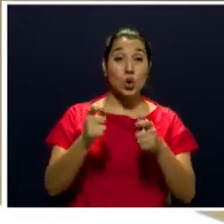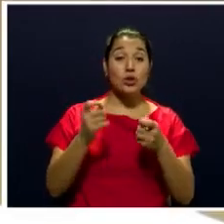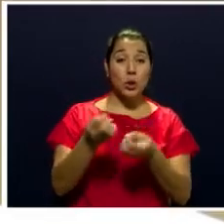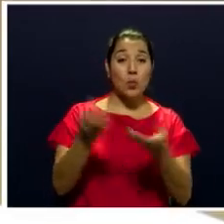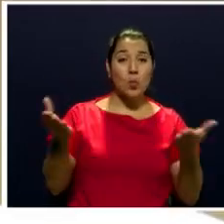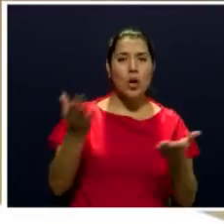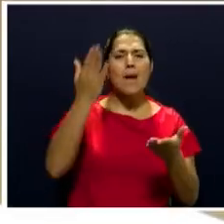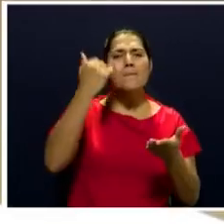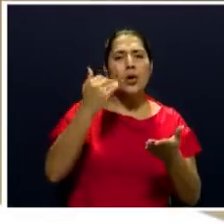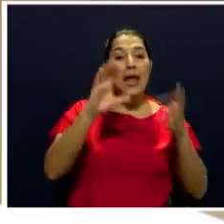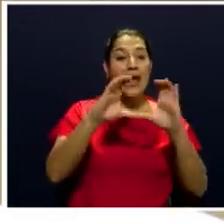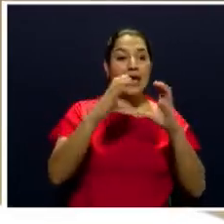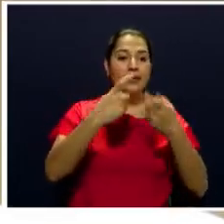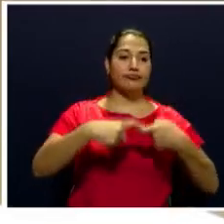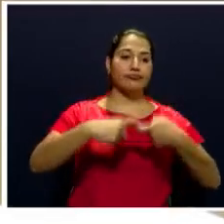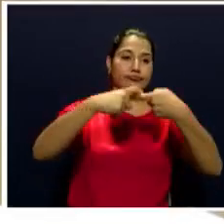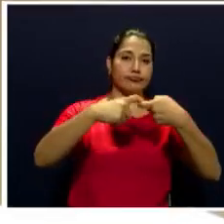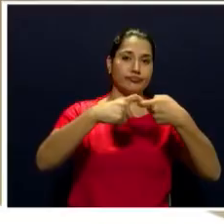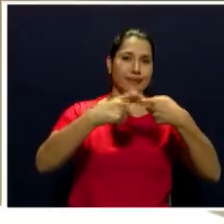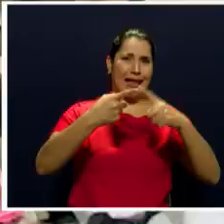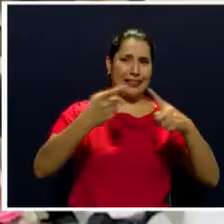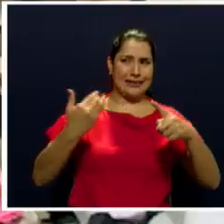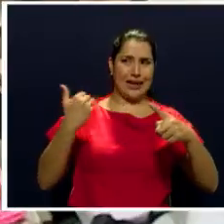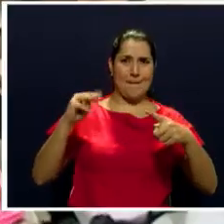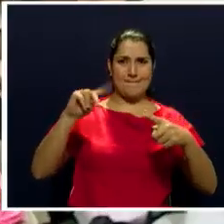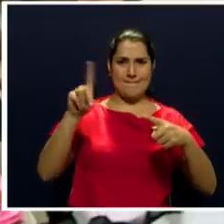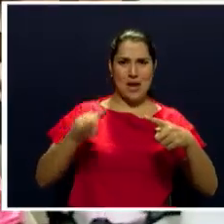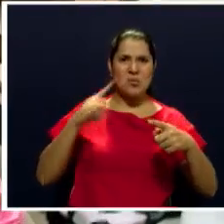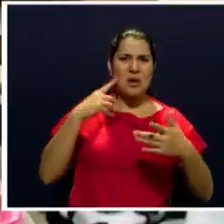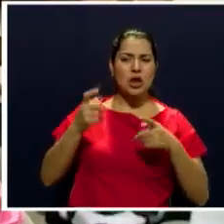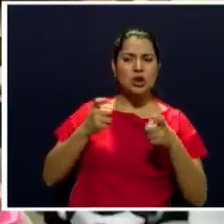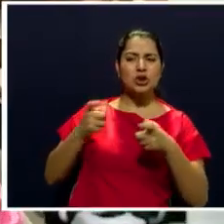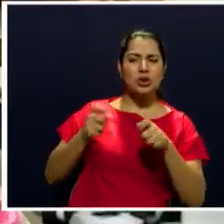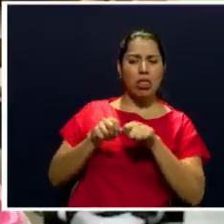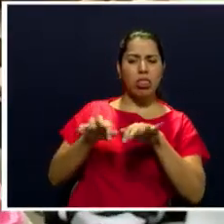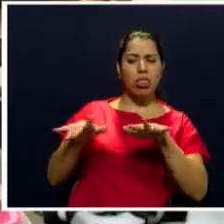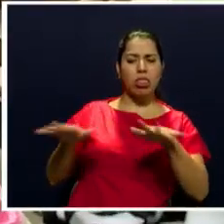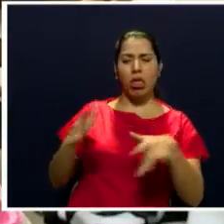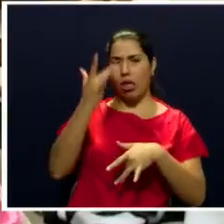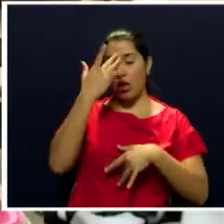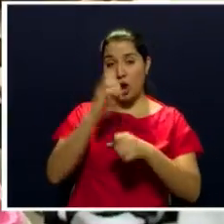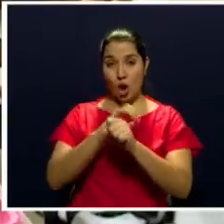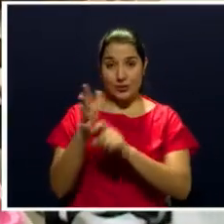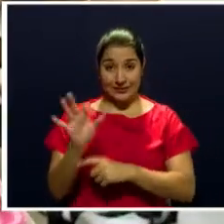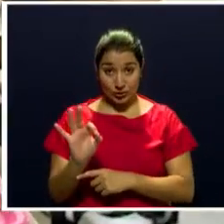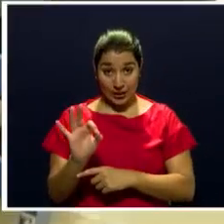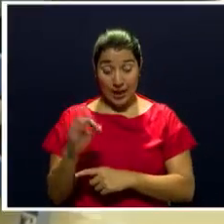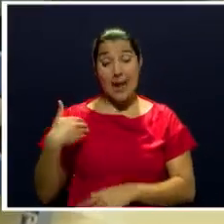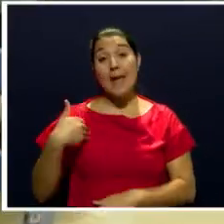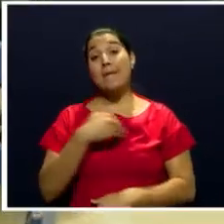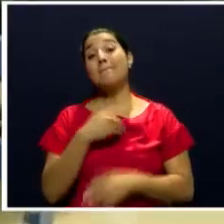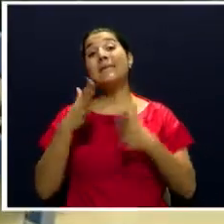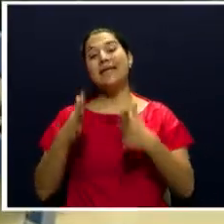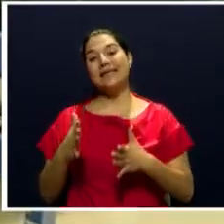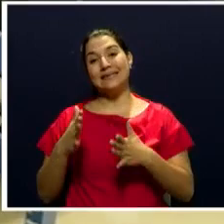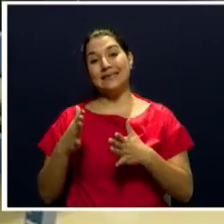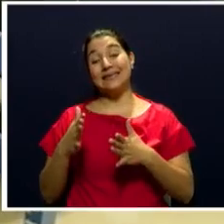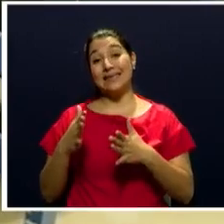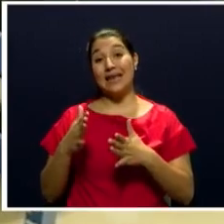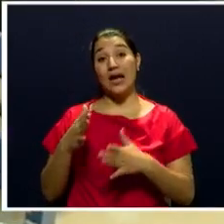desde el pasado mes de marzo para evitar la propagación de los casos de COVID-19 en el país. La ministra Giselle Cruz dijo que